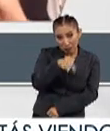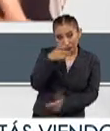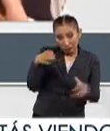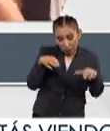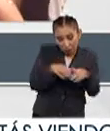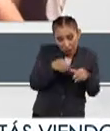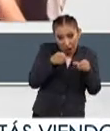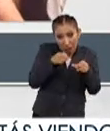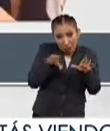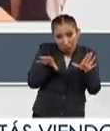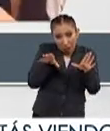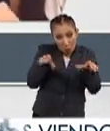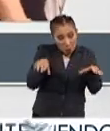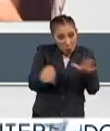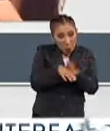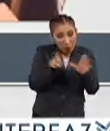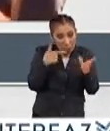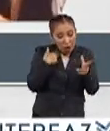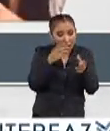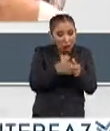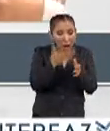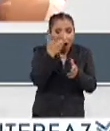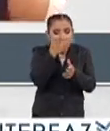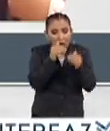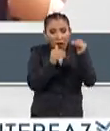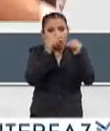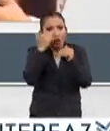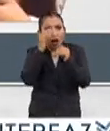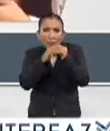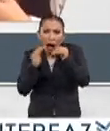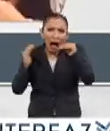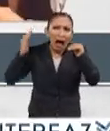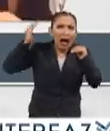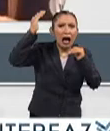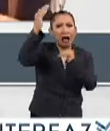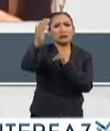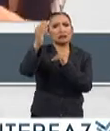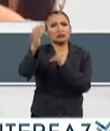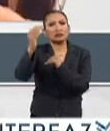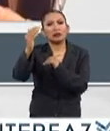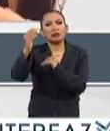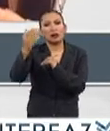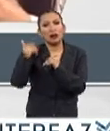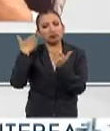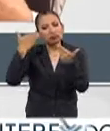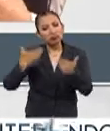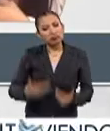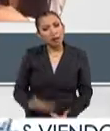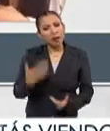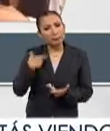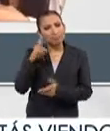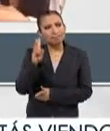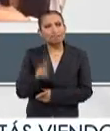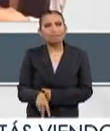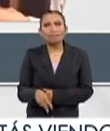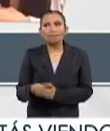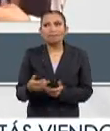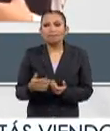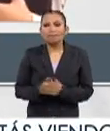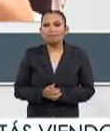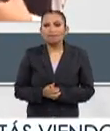cuarto escalón abriendo 8 escalones. Yo quisiera ir más allá y ser, en cierta manera,